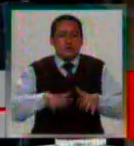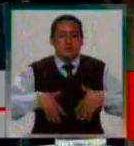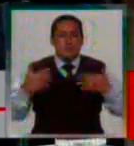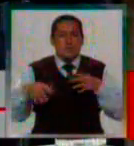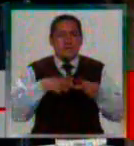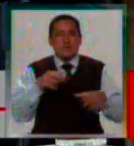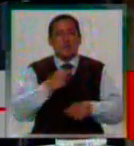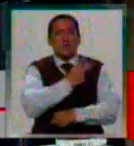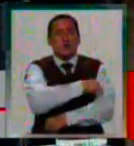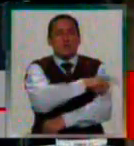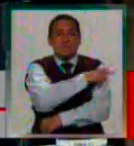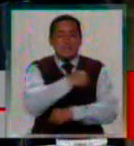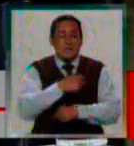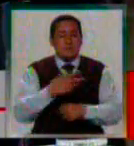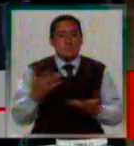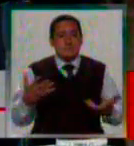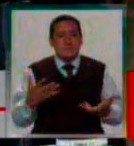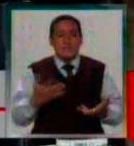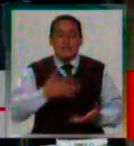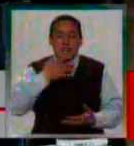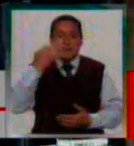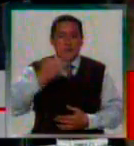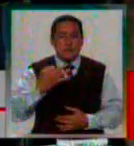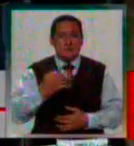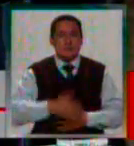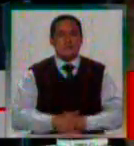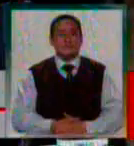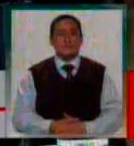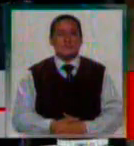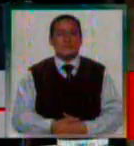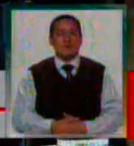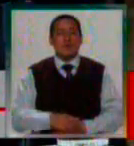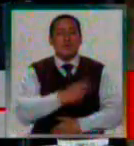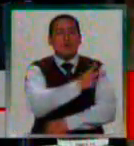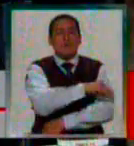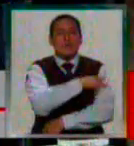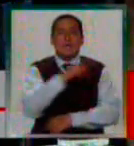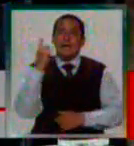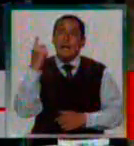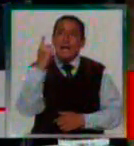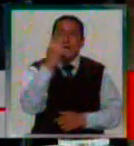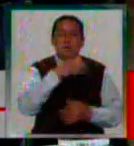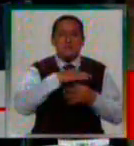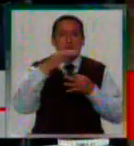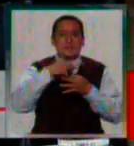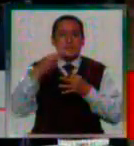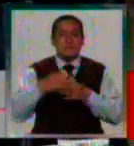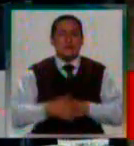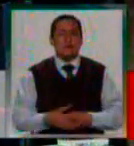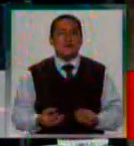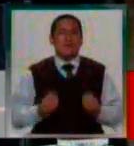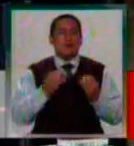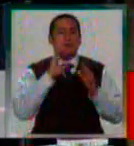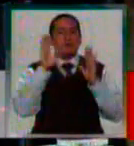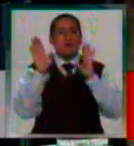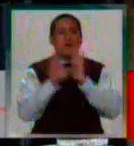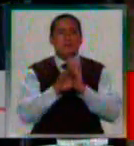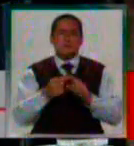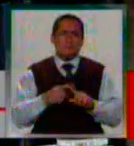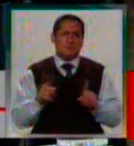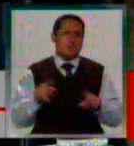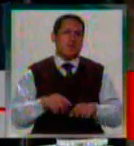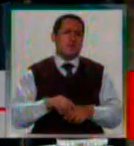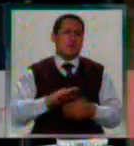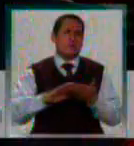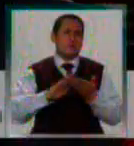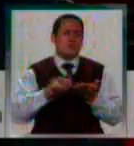hacer un hospital y lo digo con toda sinceridad un hospital en cada provincia del Perú porque por ejemplo eso lo dijo el 28 de